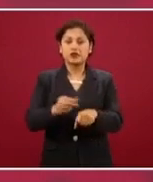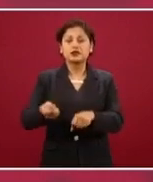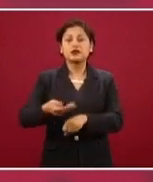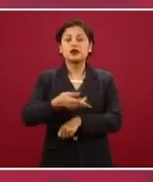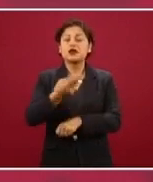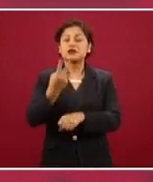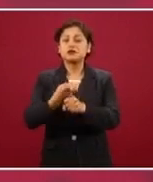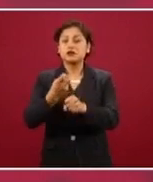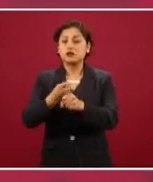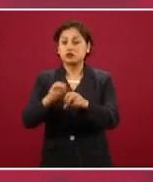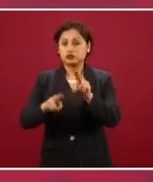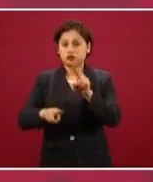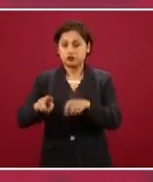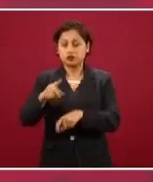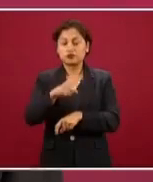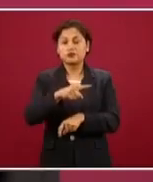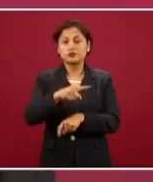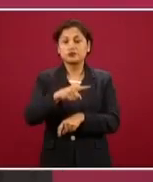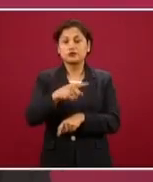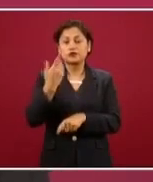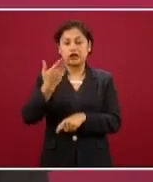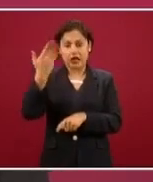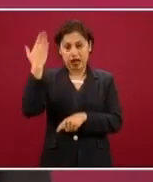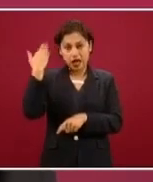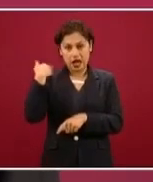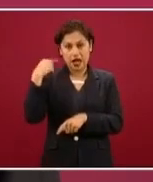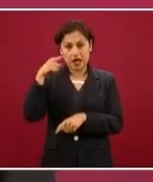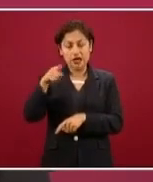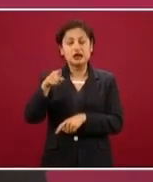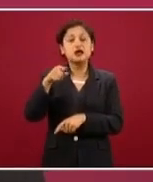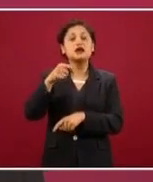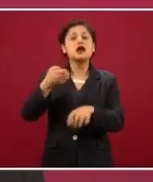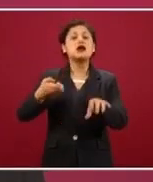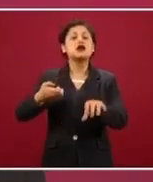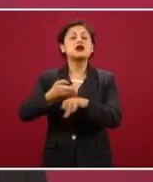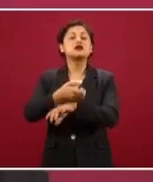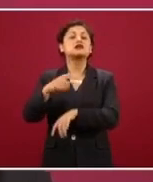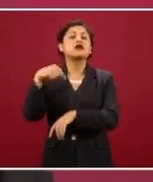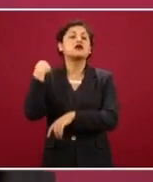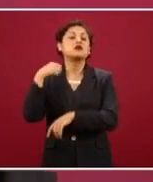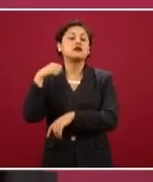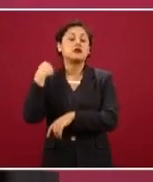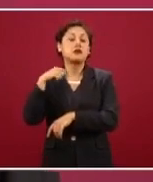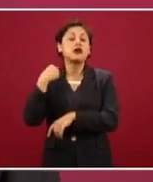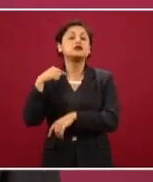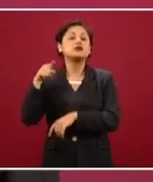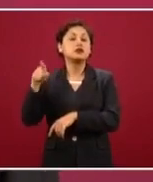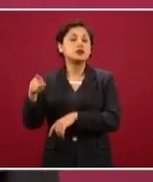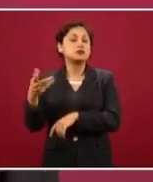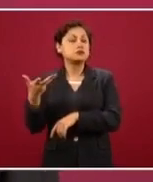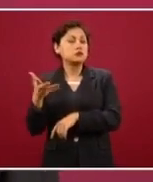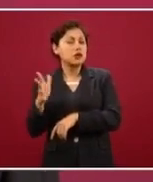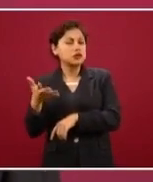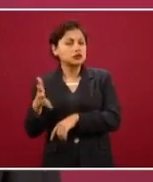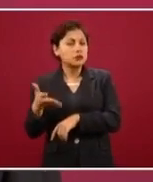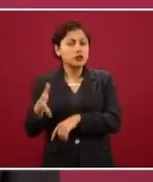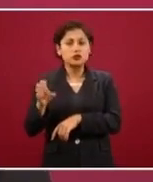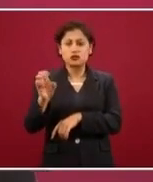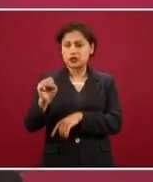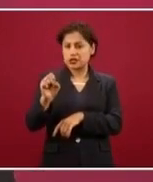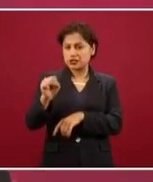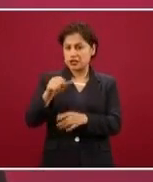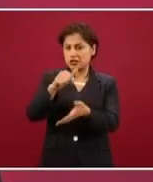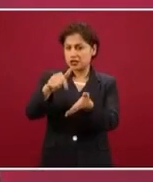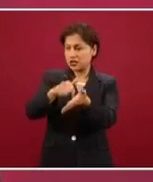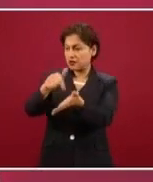entonces se hicieron en Tabasco cerca de 60 unidades médicas